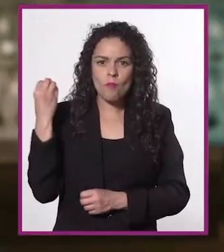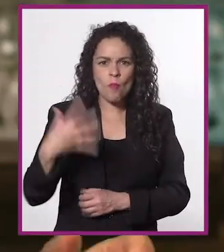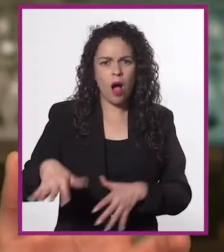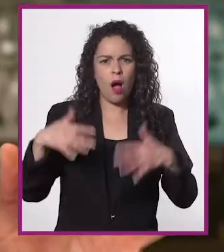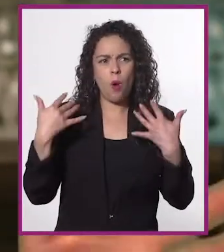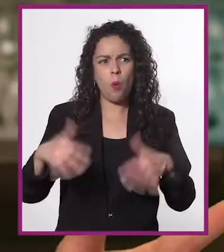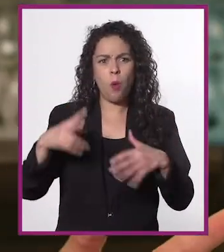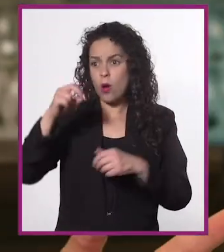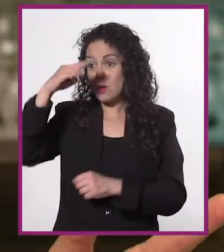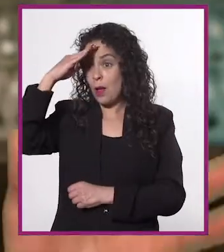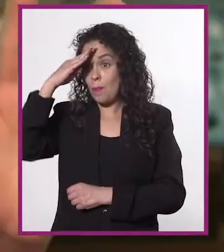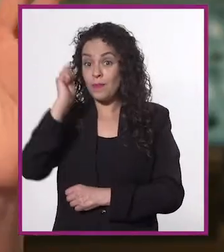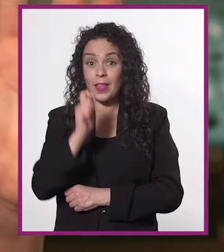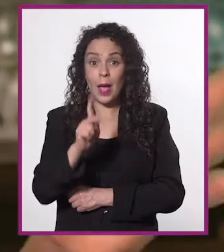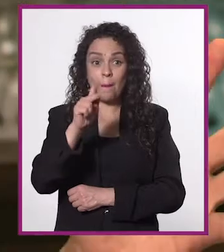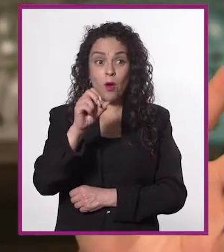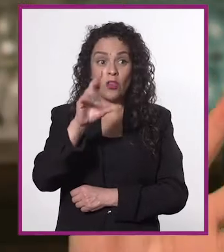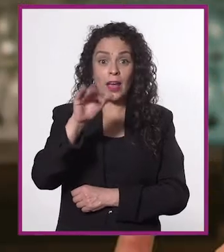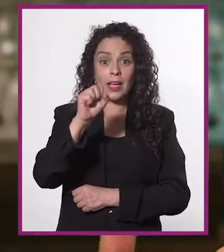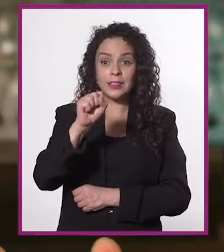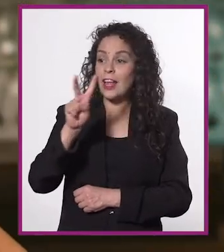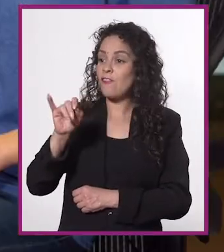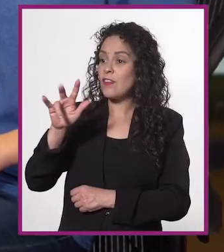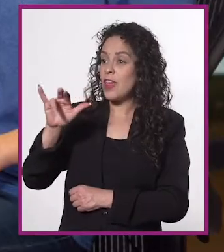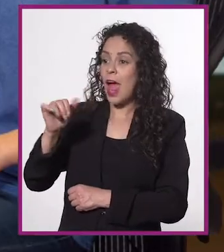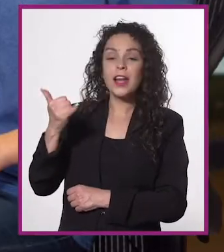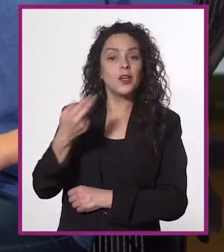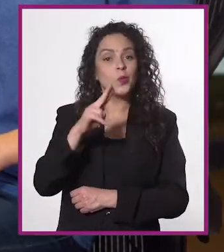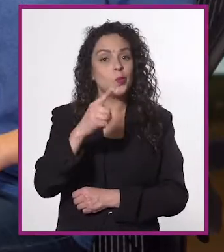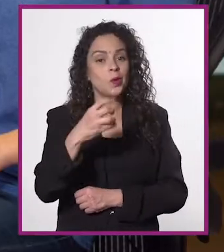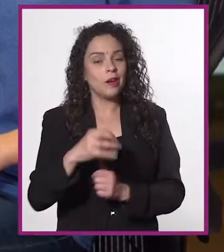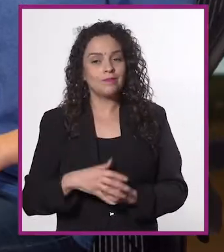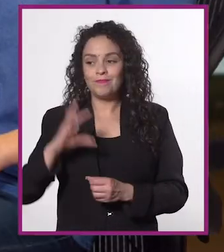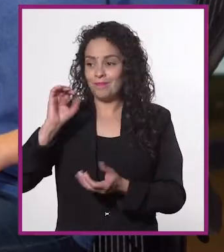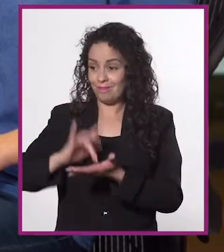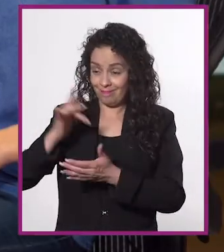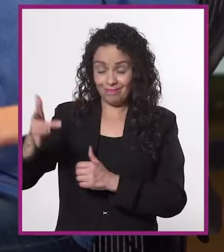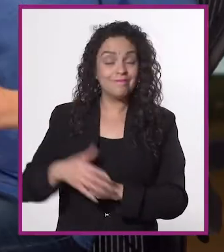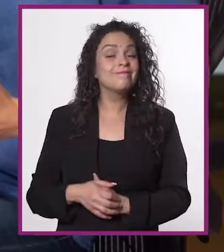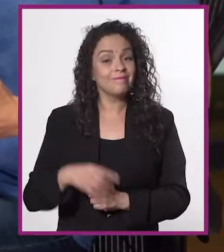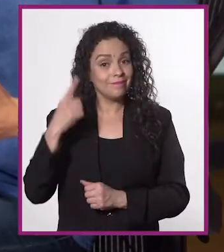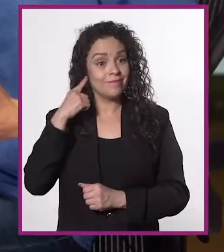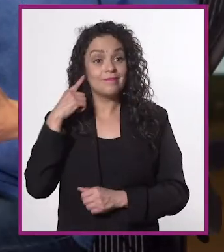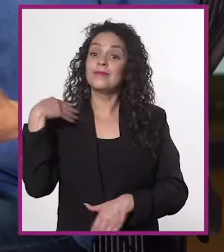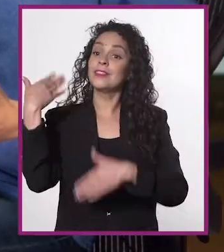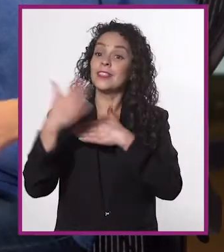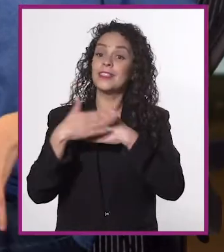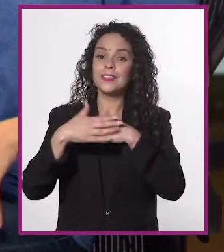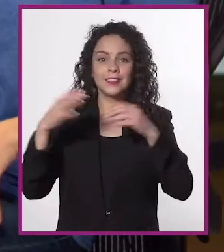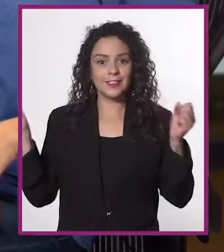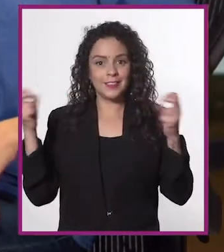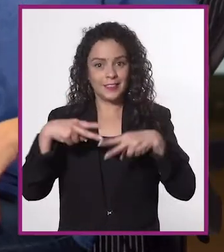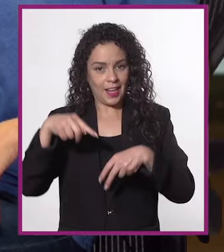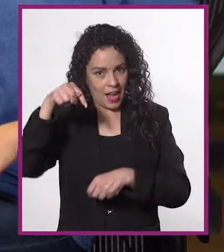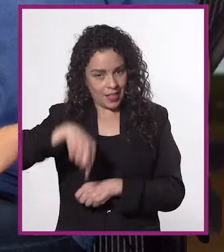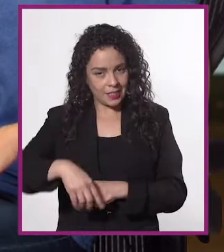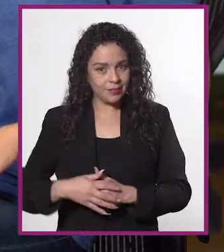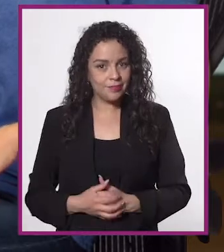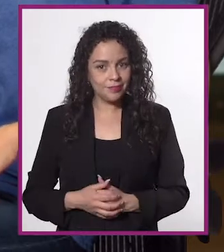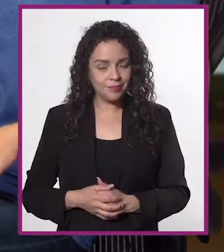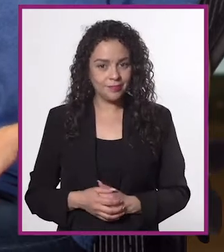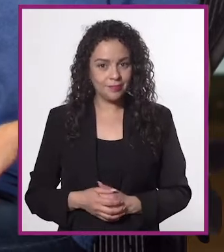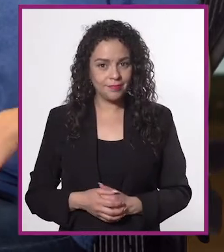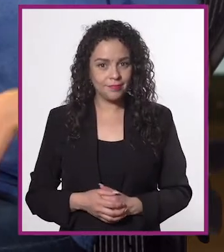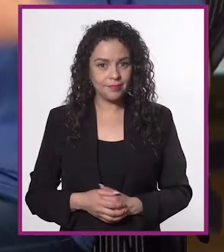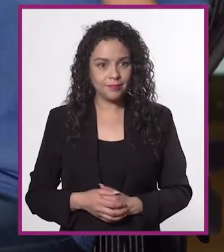fascinante, inesperado y azaroso podcast de Viviana y Hugo. Gracias y nos escuchamos la próxima